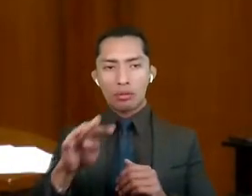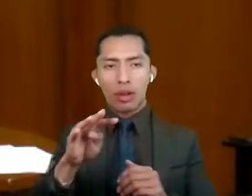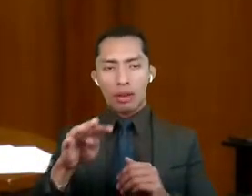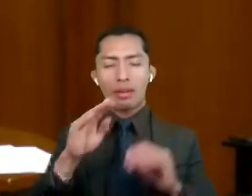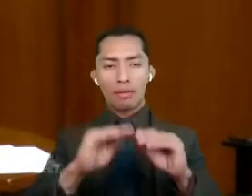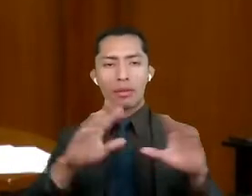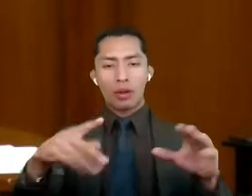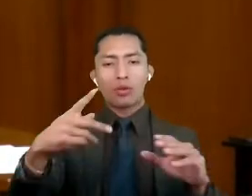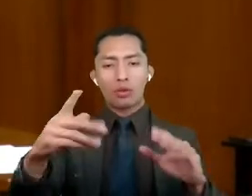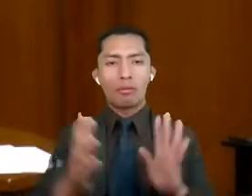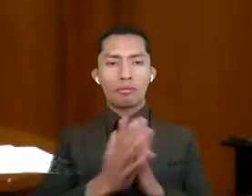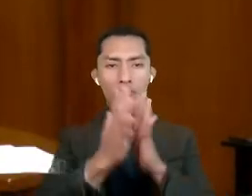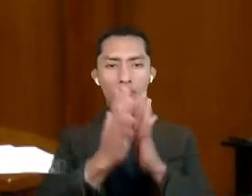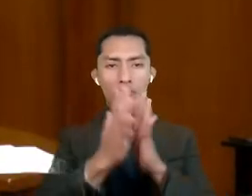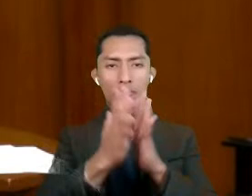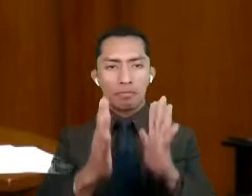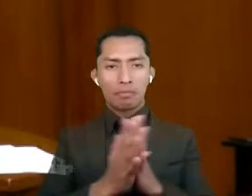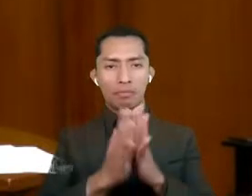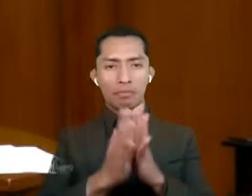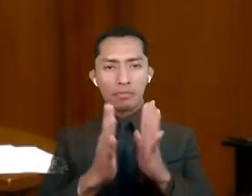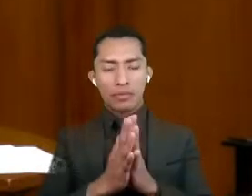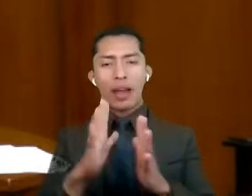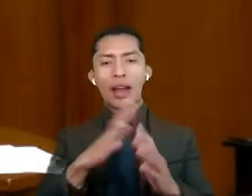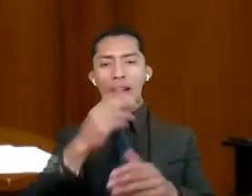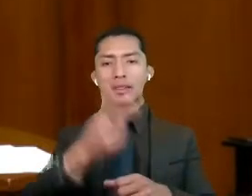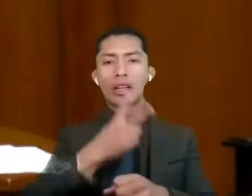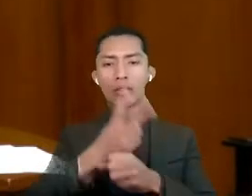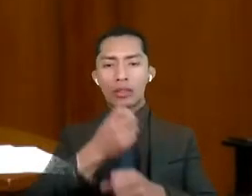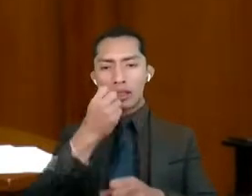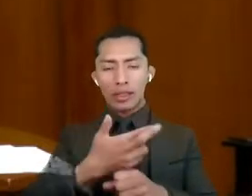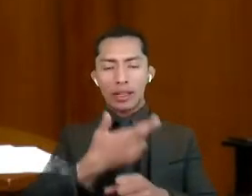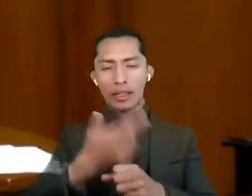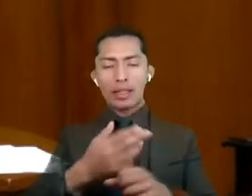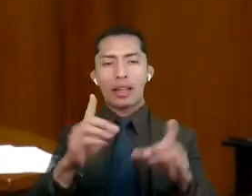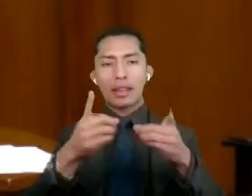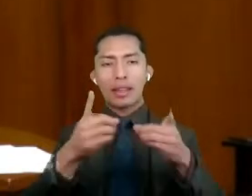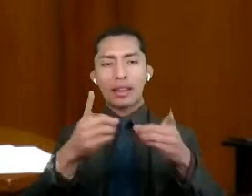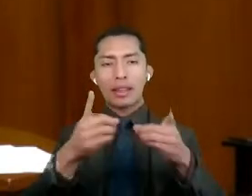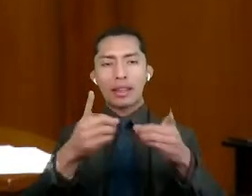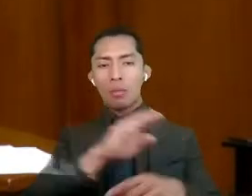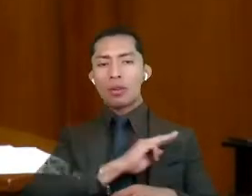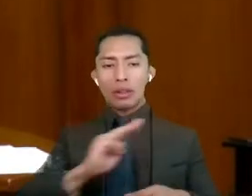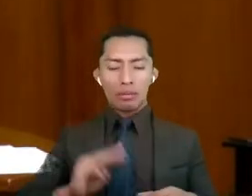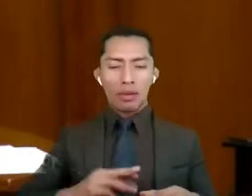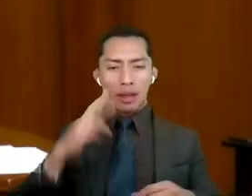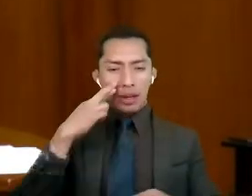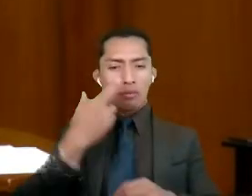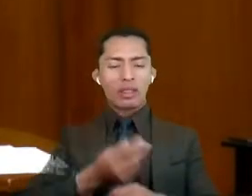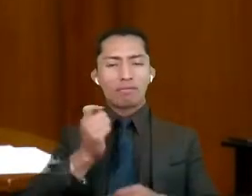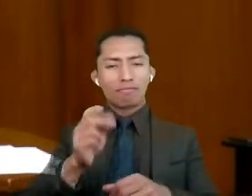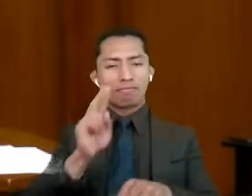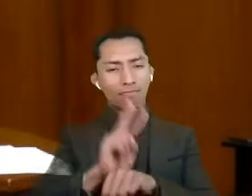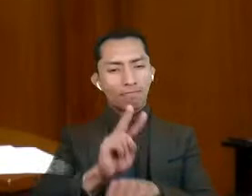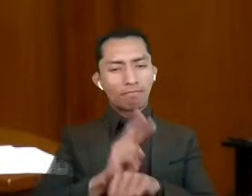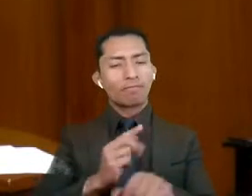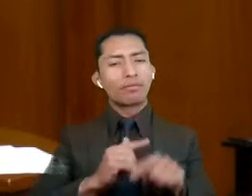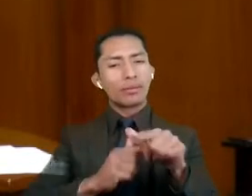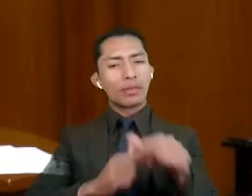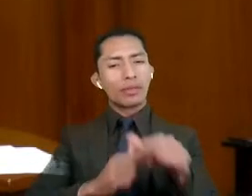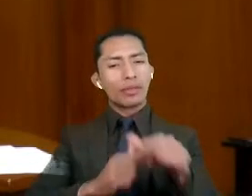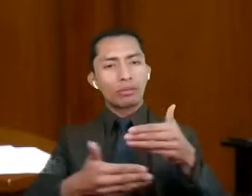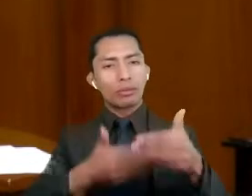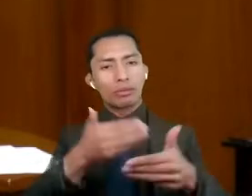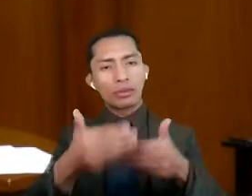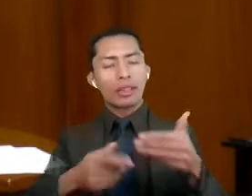de su participación a través de la Subsecretaría de Desarrollo Municipal y encargada de supervisar, dar seguimiento y fortalecimiento